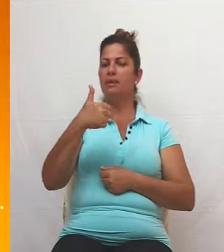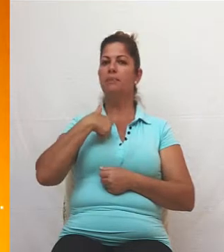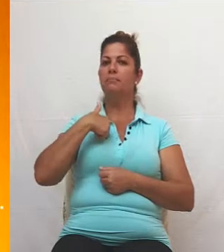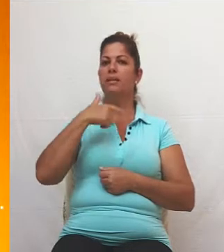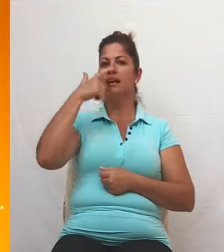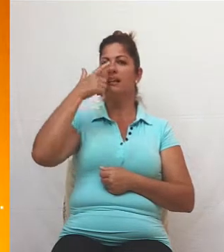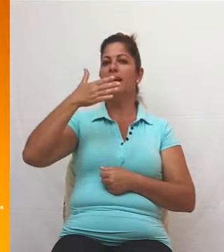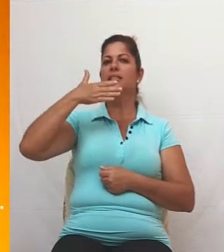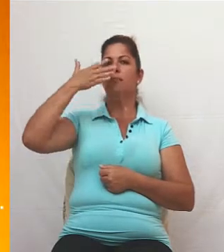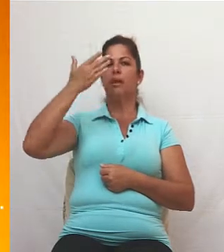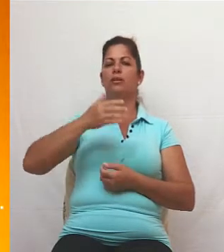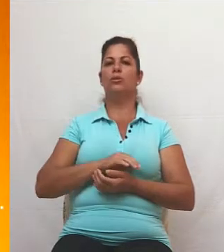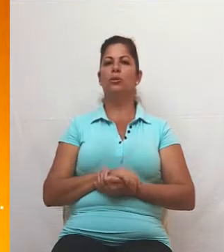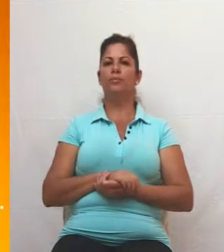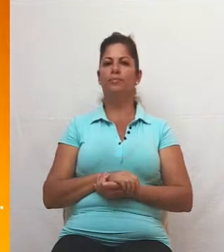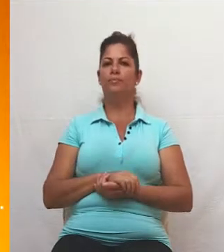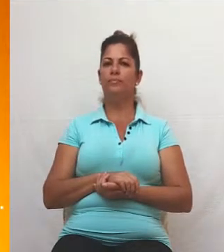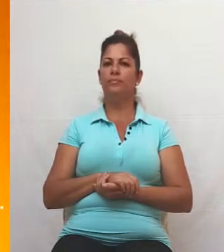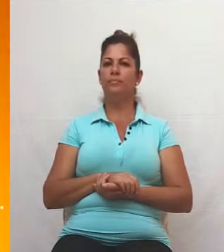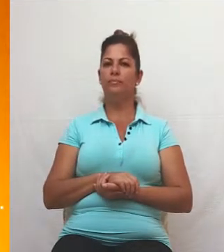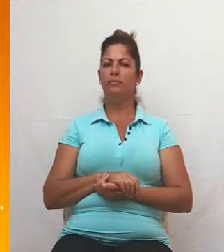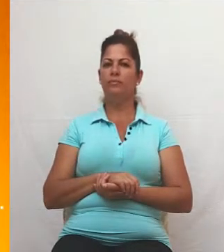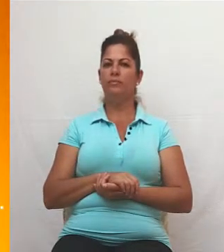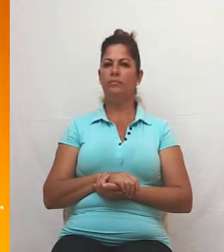armonía con mi respiración